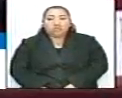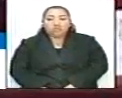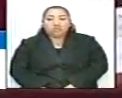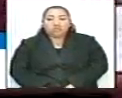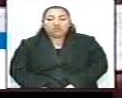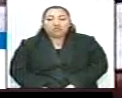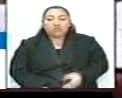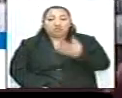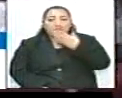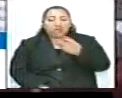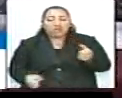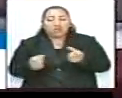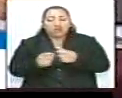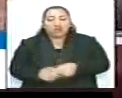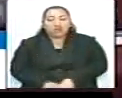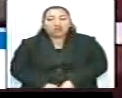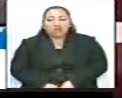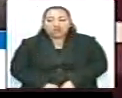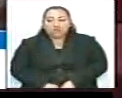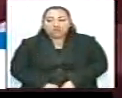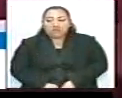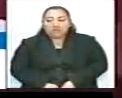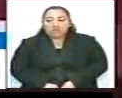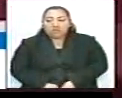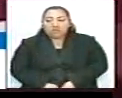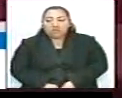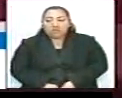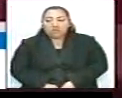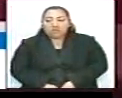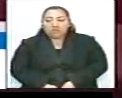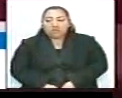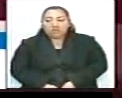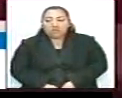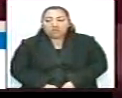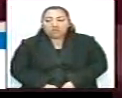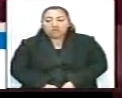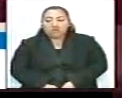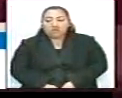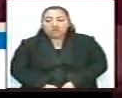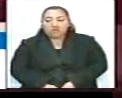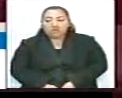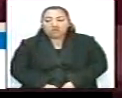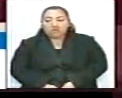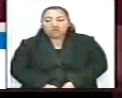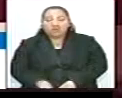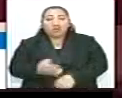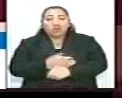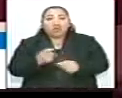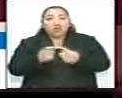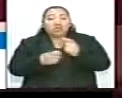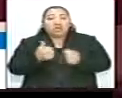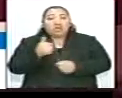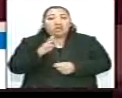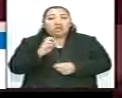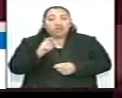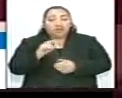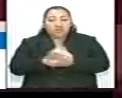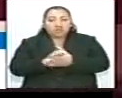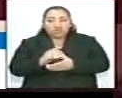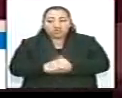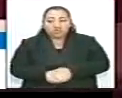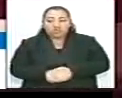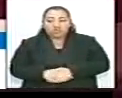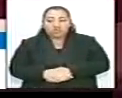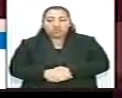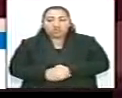Muchísimas gracias, congresista. Bueno, vamos a considerar ese pedido. Antes le damos la bienvenida al congresista Víctor Álvarez.